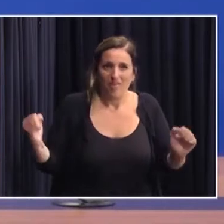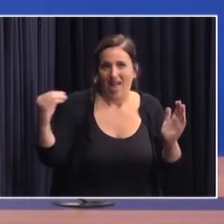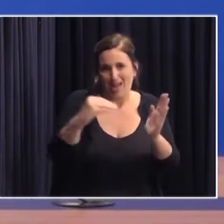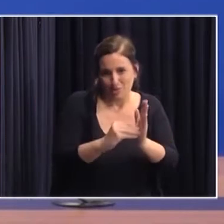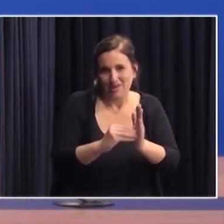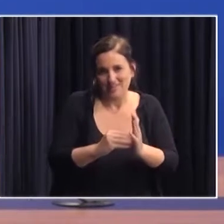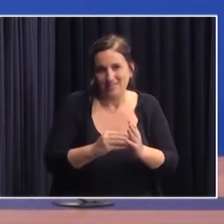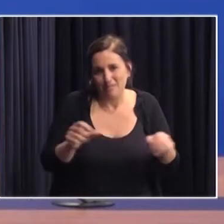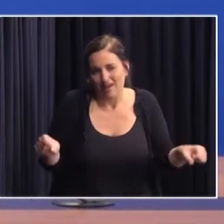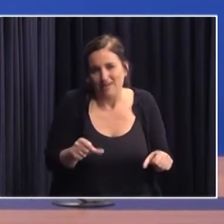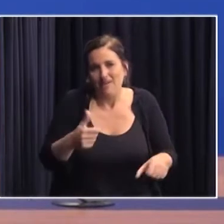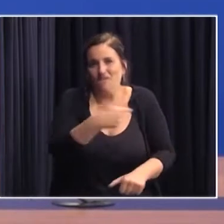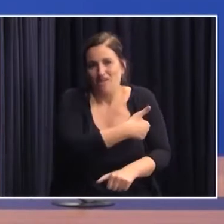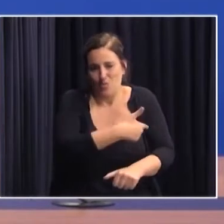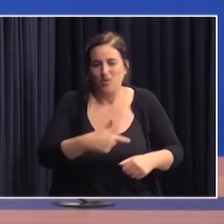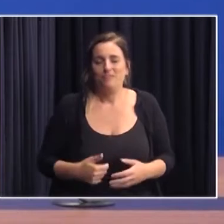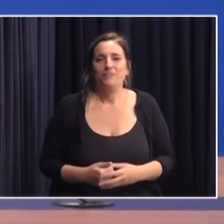hacer lo propio